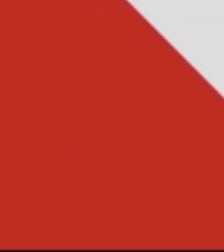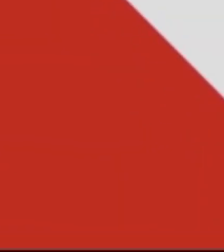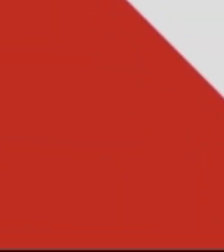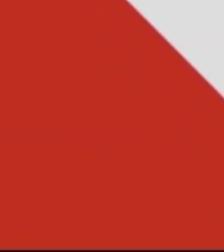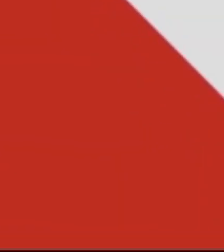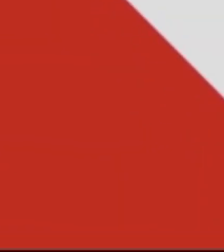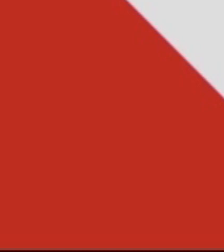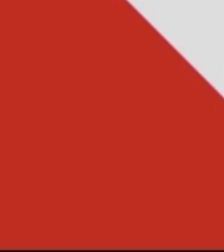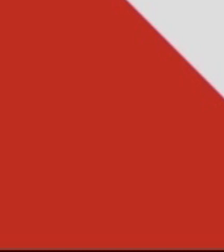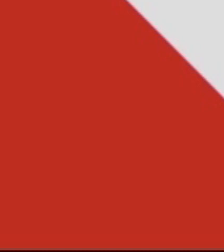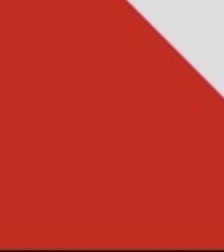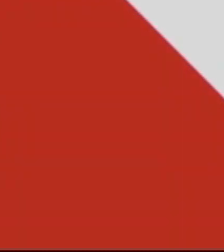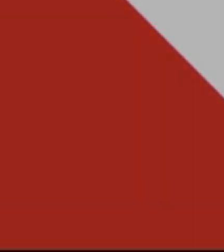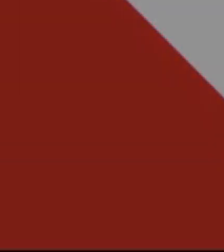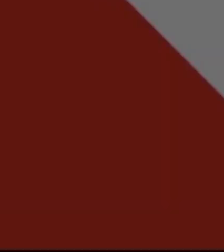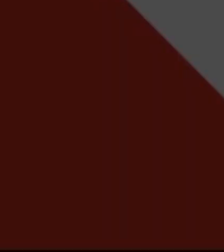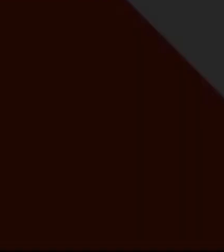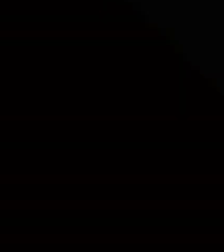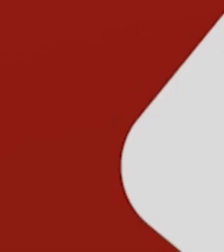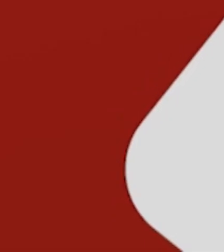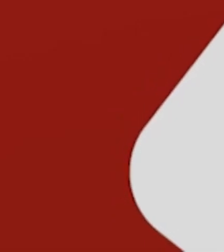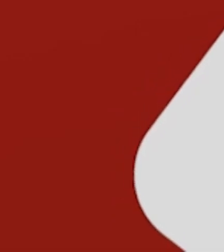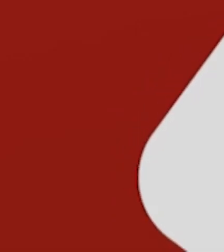cantaros con cariño y amistad.